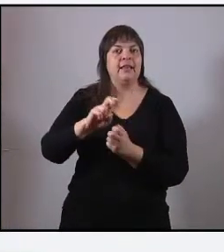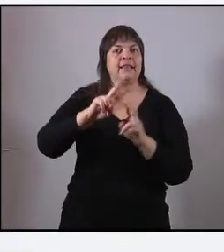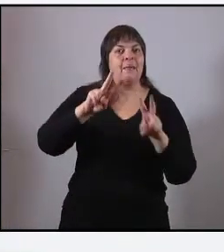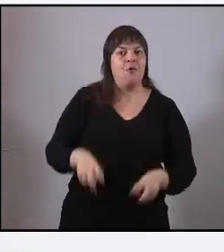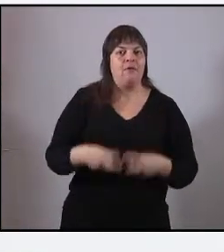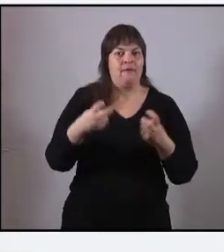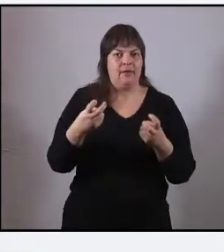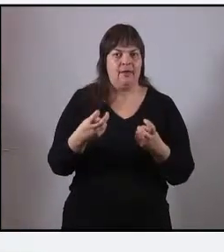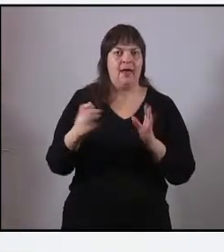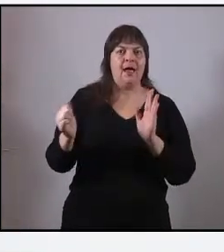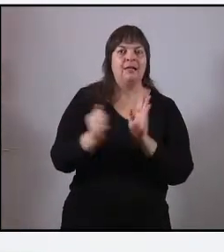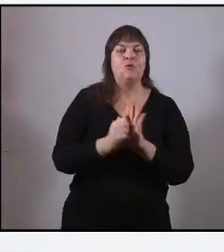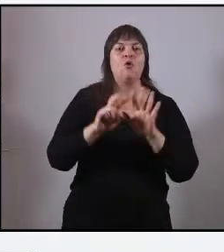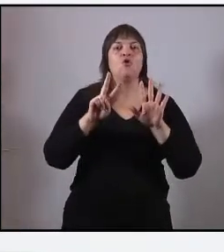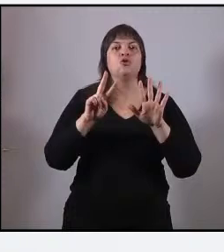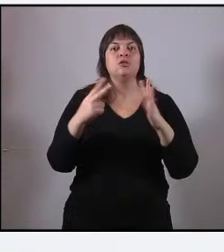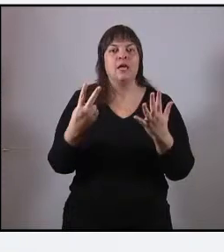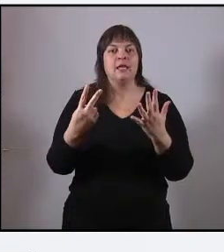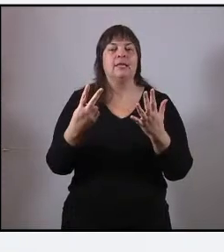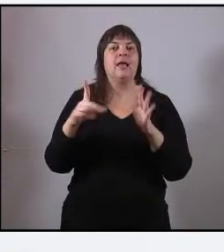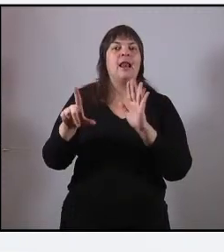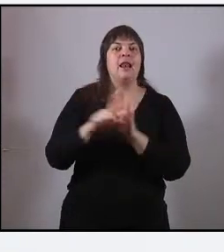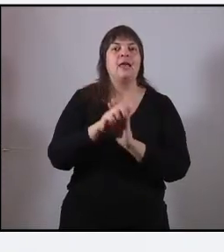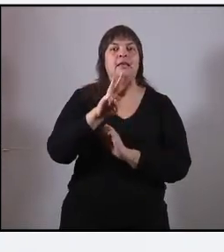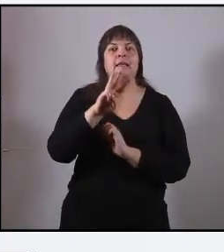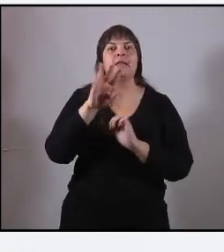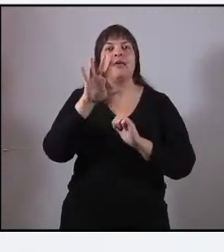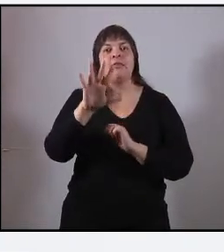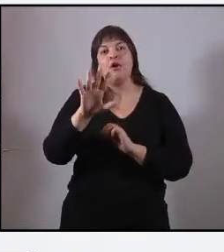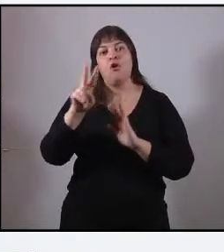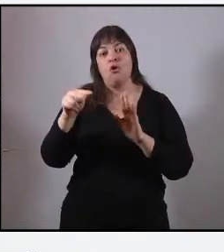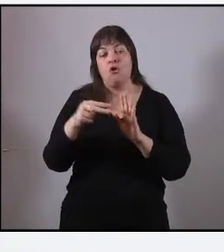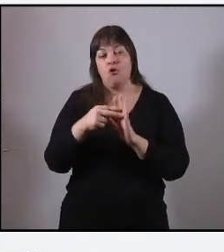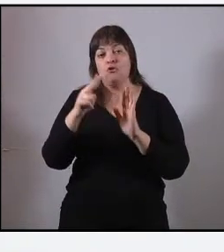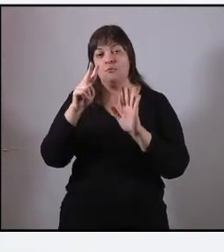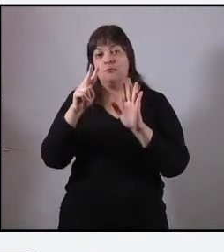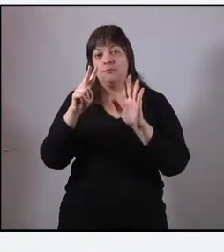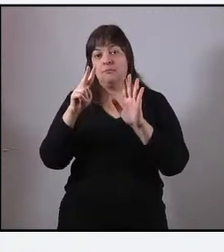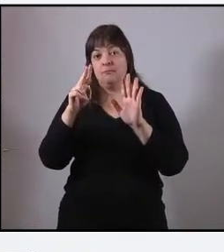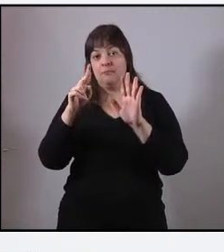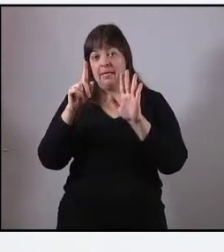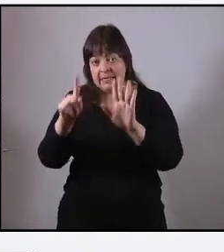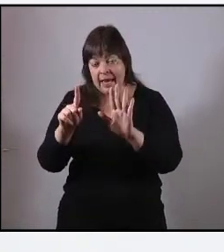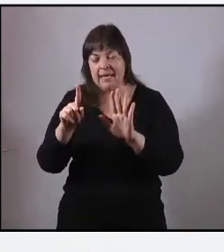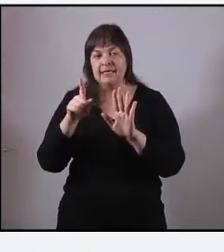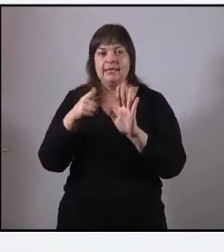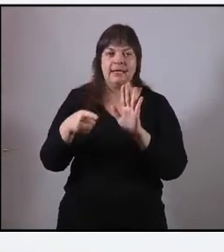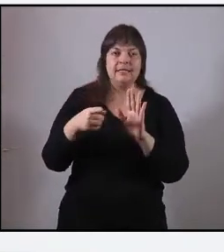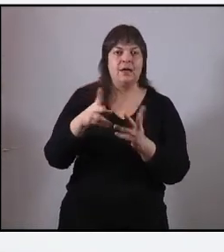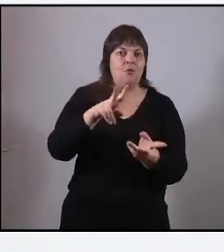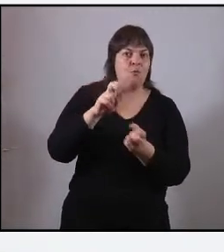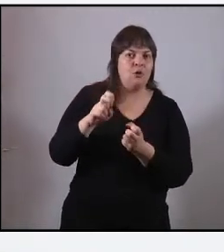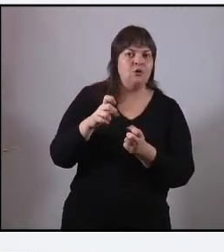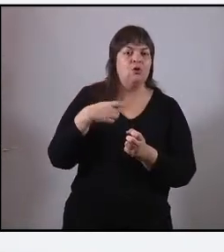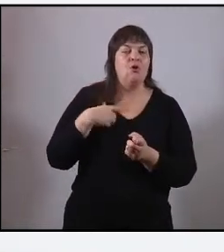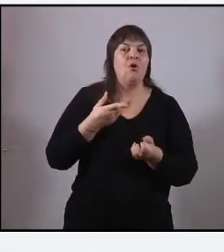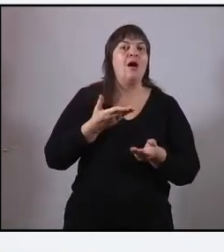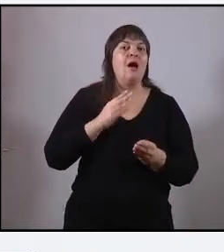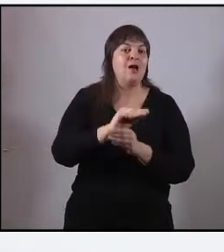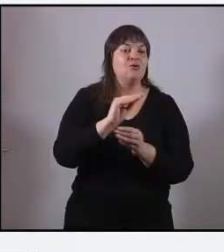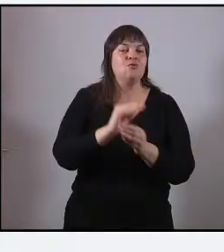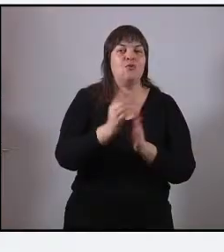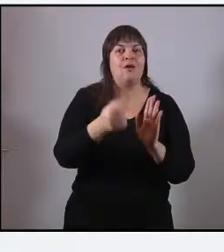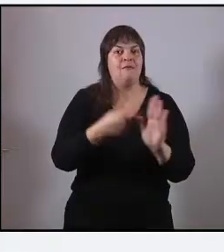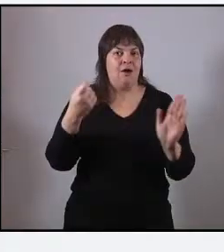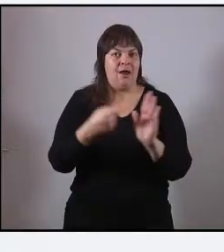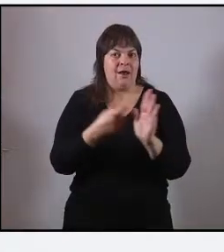modifique el artículo 7 de la Ley 35/2006, que regula este impuesto y declare exentas estas ayudas. Si